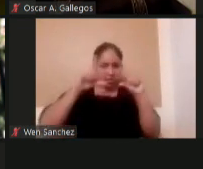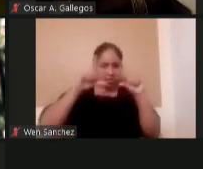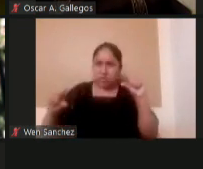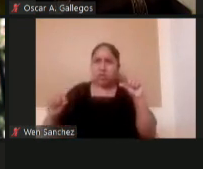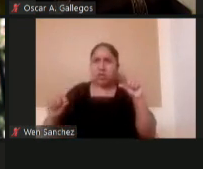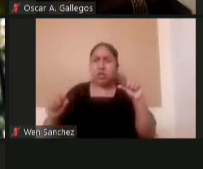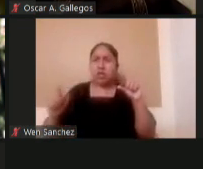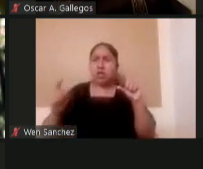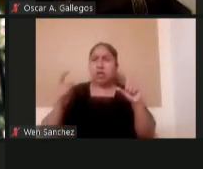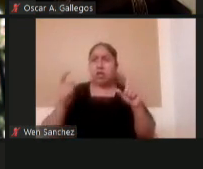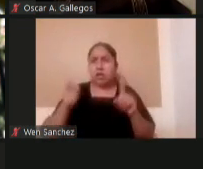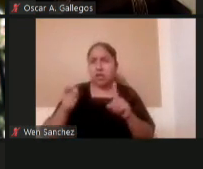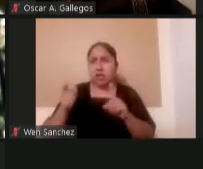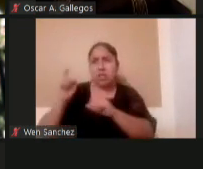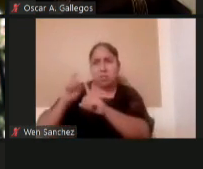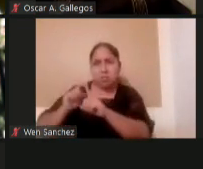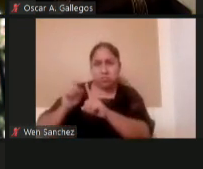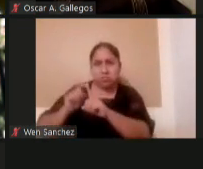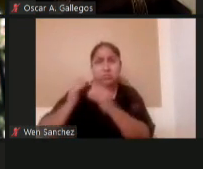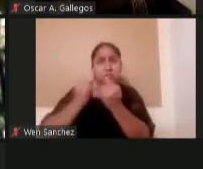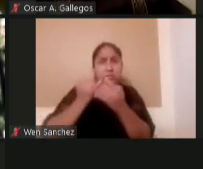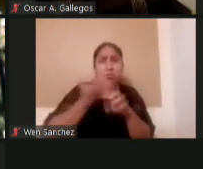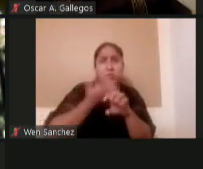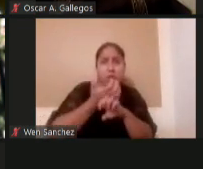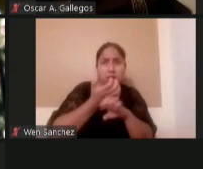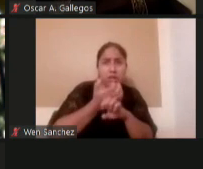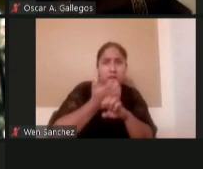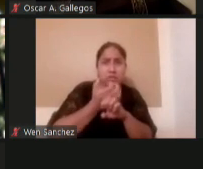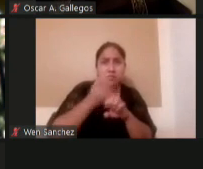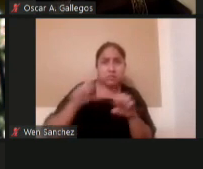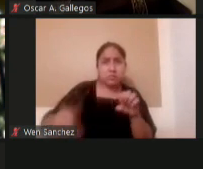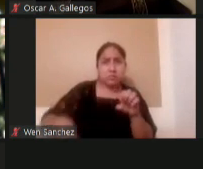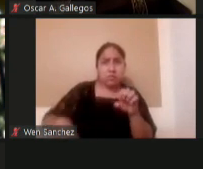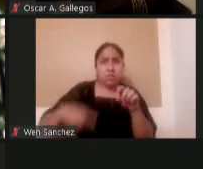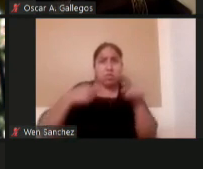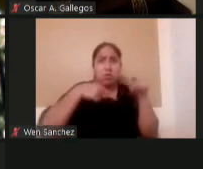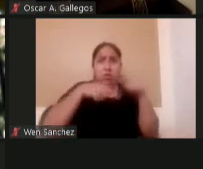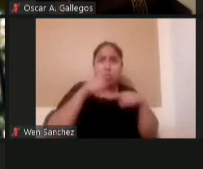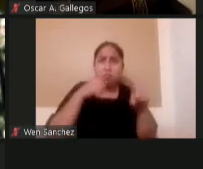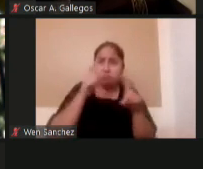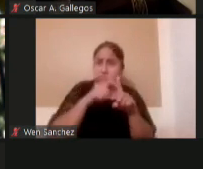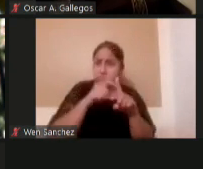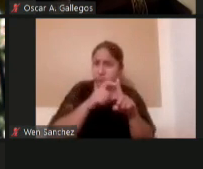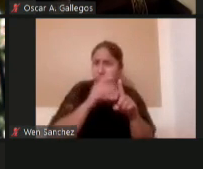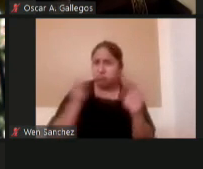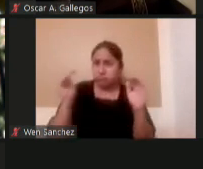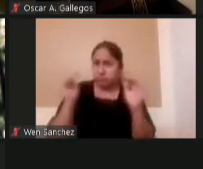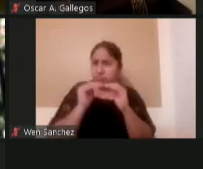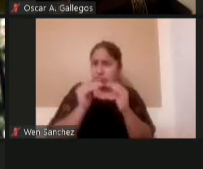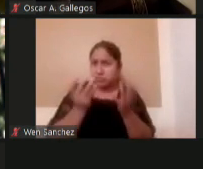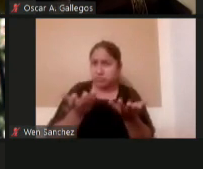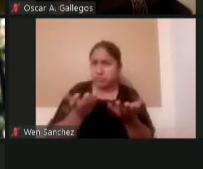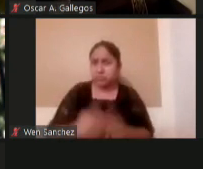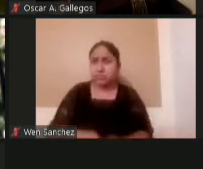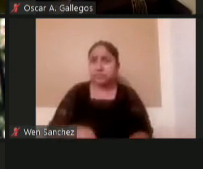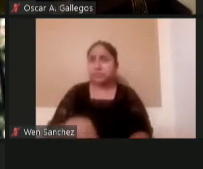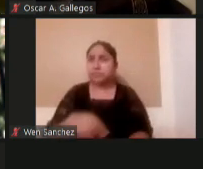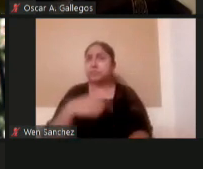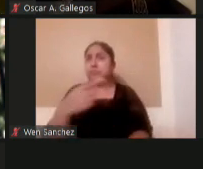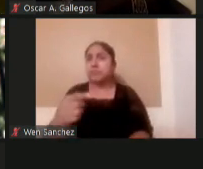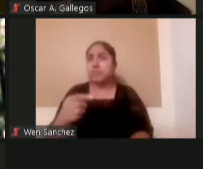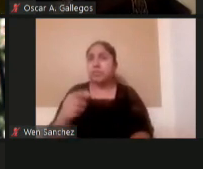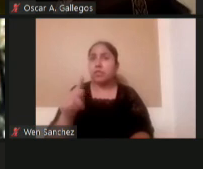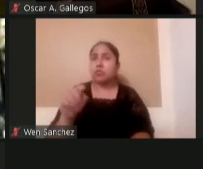Gracias, regidor Silva. ¿Alguien más desea hacer uso de la palabra? Regidor Torres, por alusión